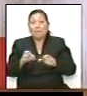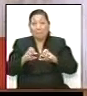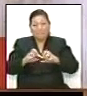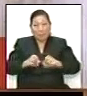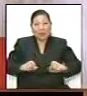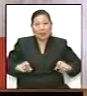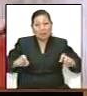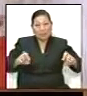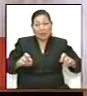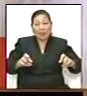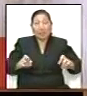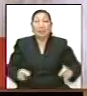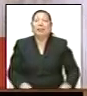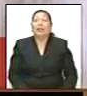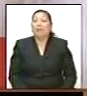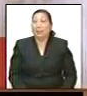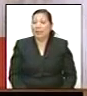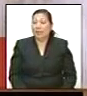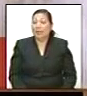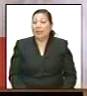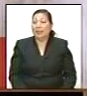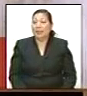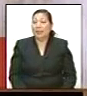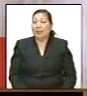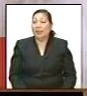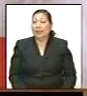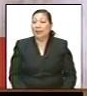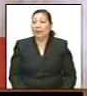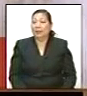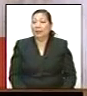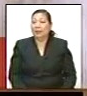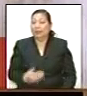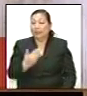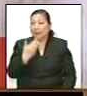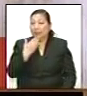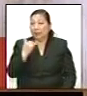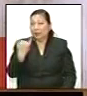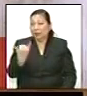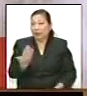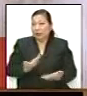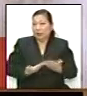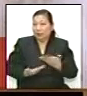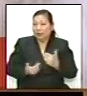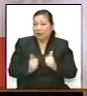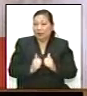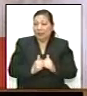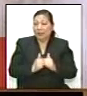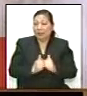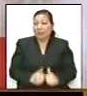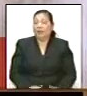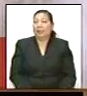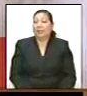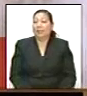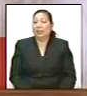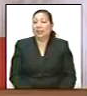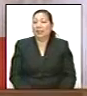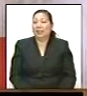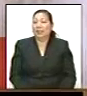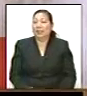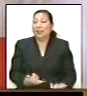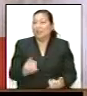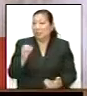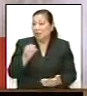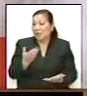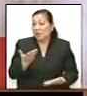que es quién es quién quién es quienes nos acompañan oa quienes acompañamos mejor dicho en esta